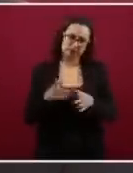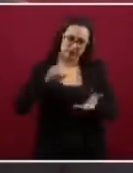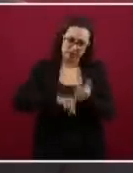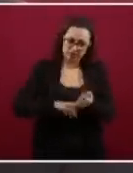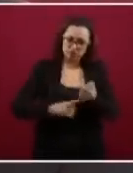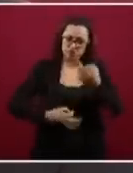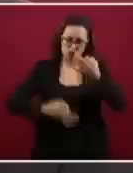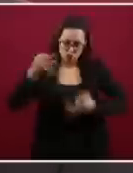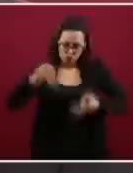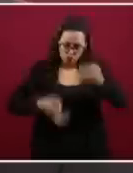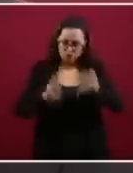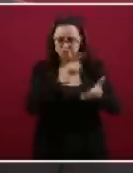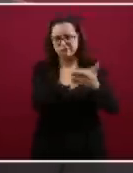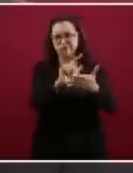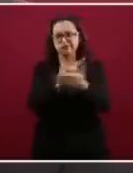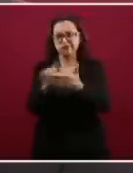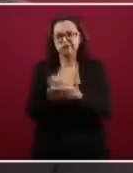Judicial.